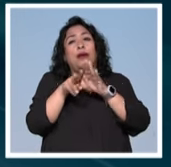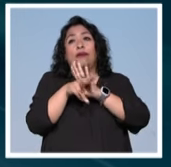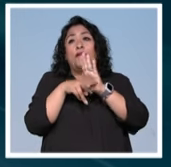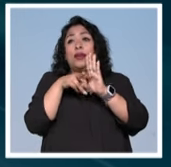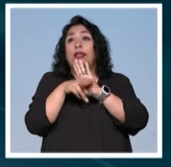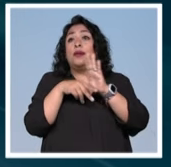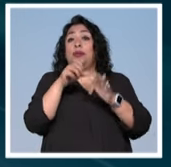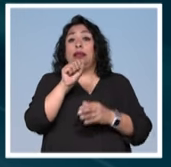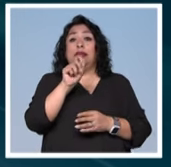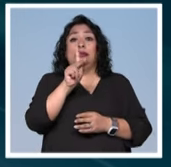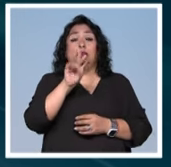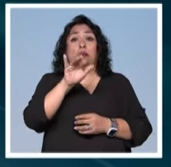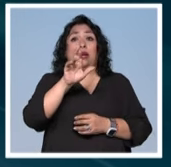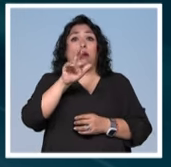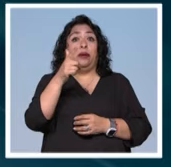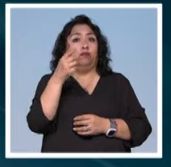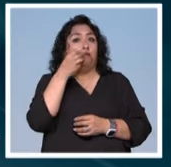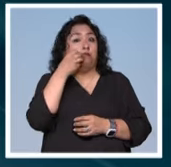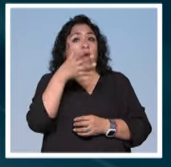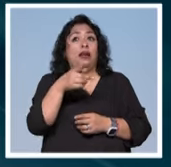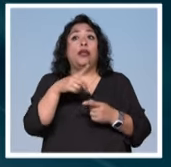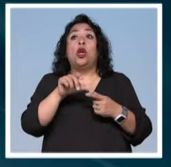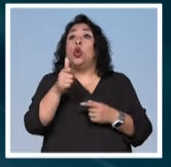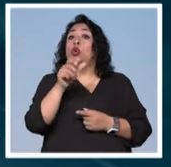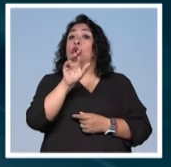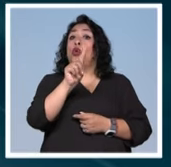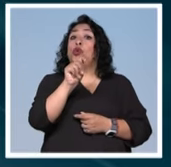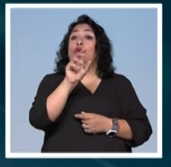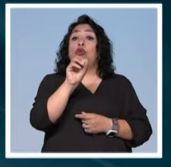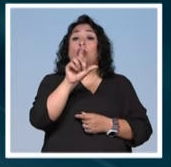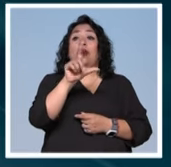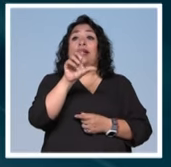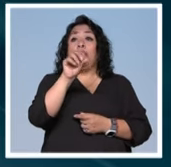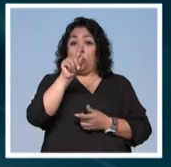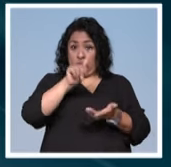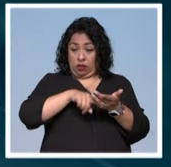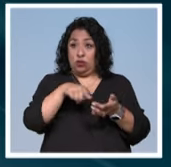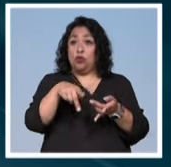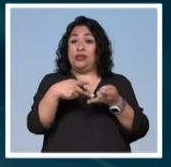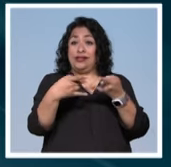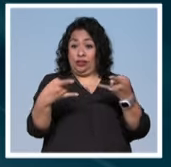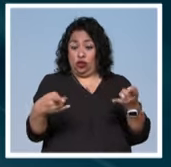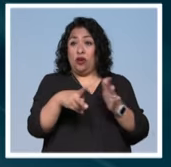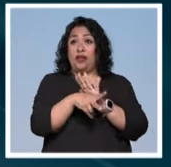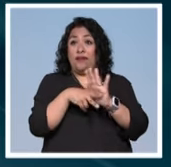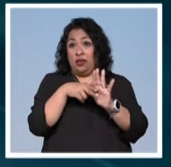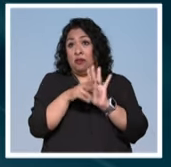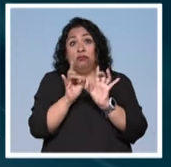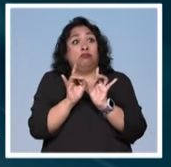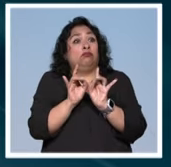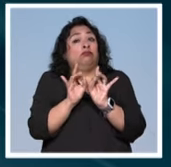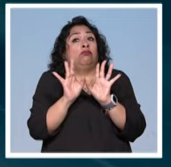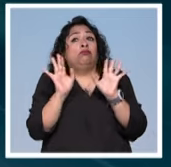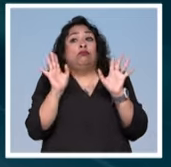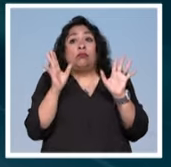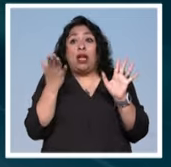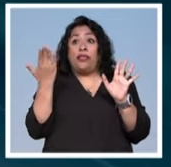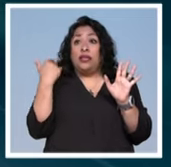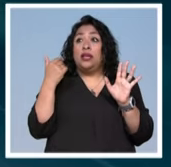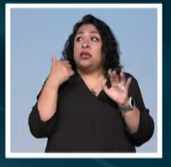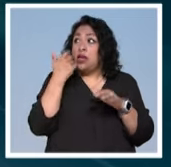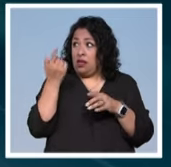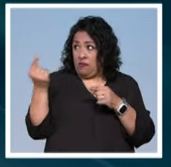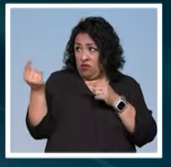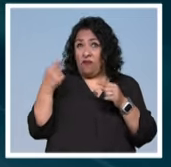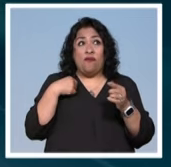la des genal Francisco Toledo también que forma parte de nuestra historia audiovisual y que en un momento dado Pues nos peleamos por ir a